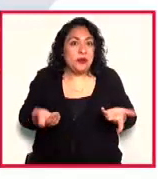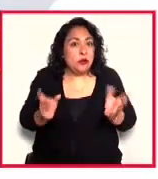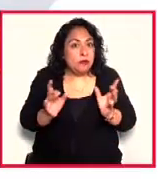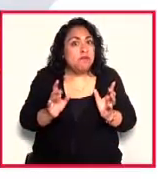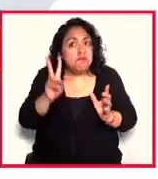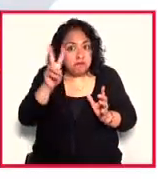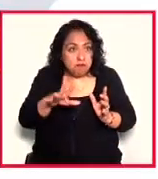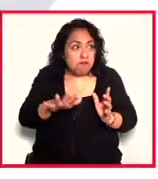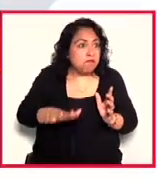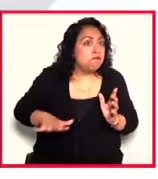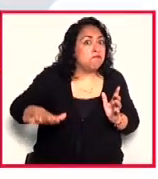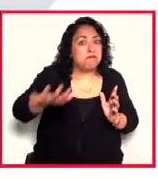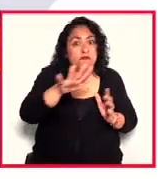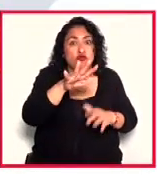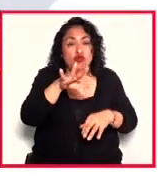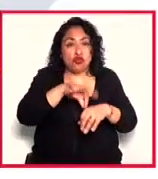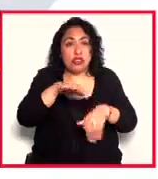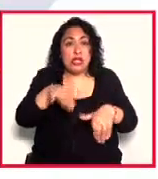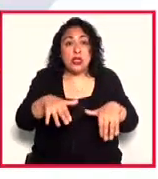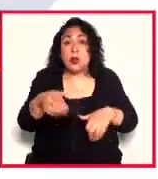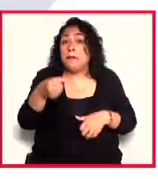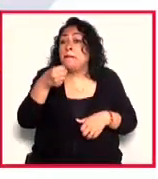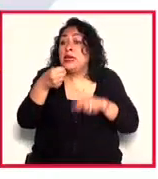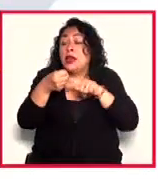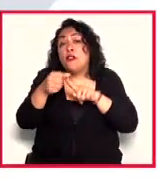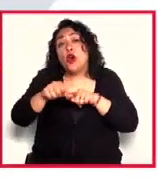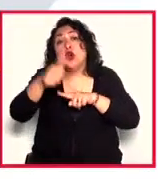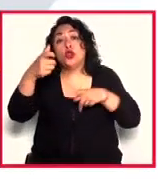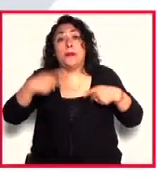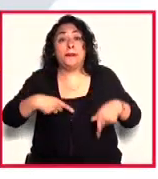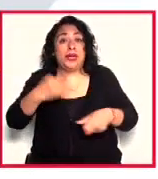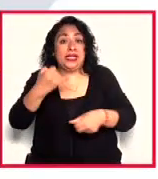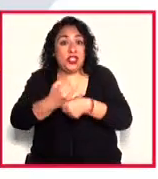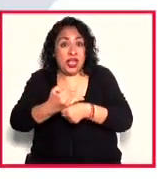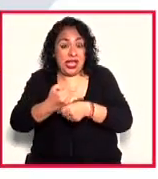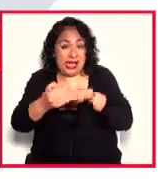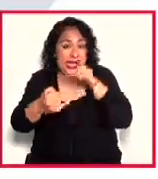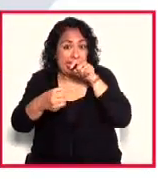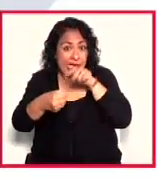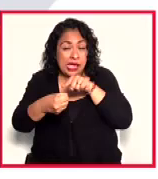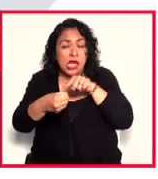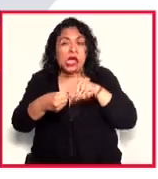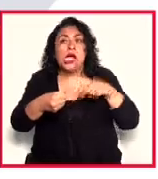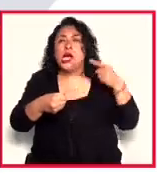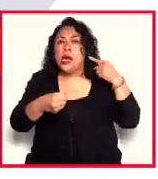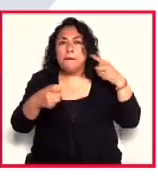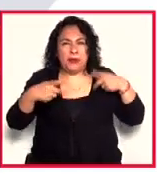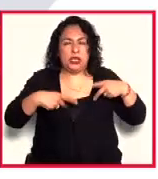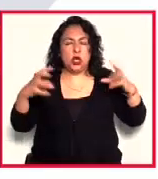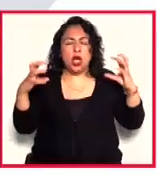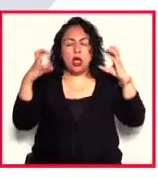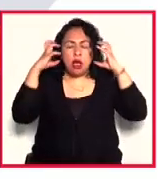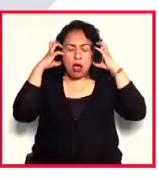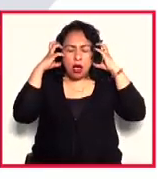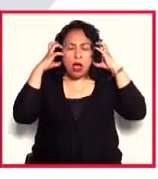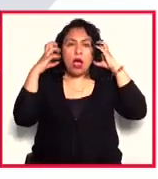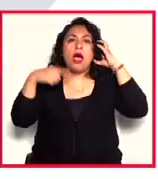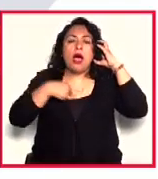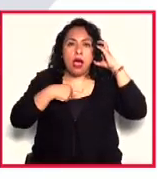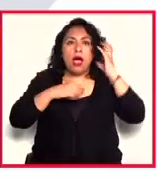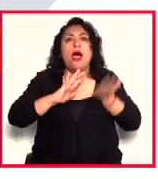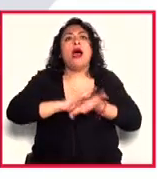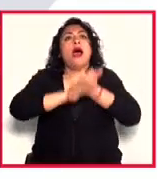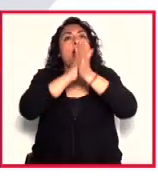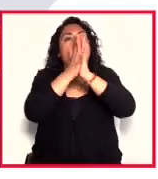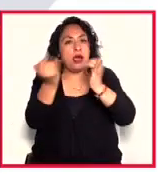un espacio. Y este micrófono es el otro personaje que después los escuchas y las escuchas serán también ese